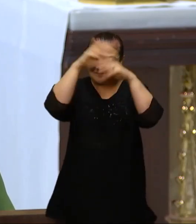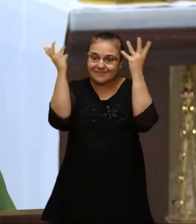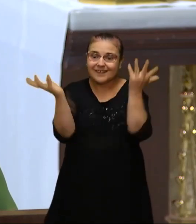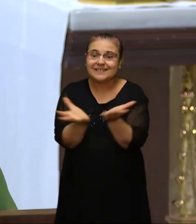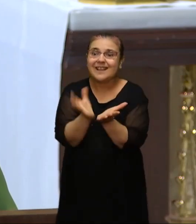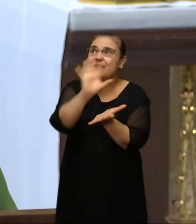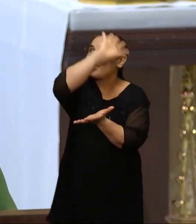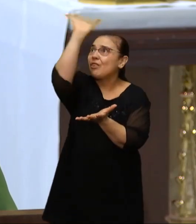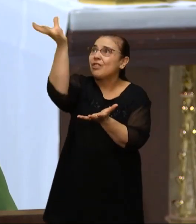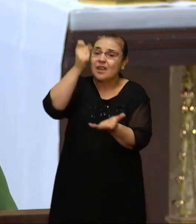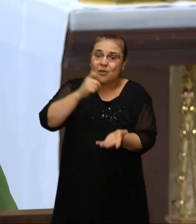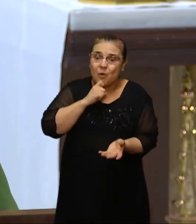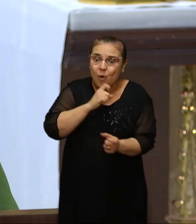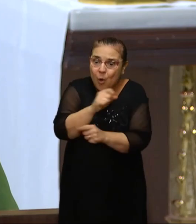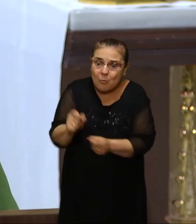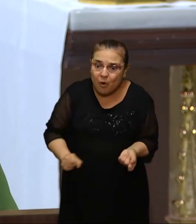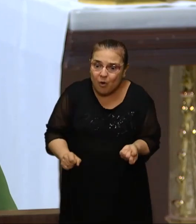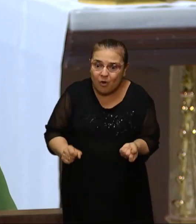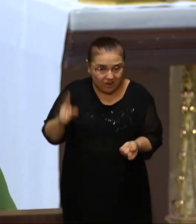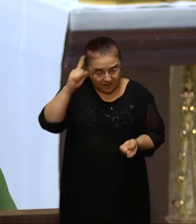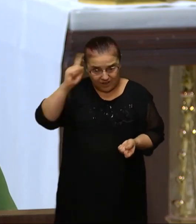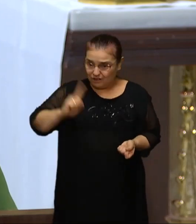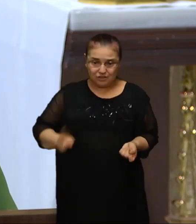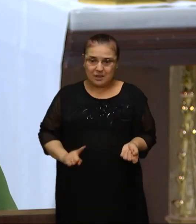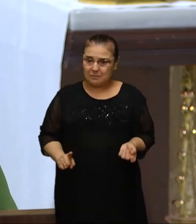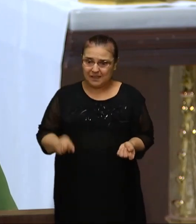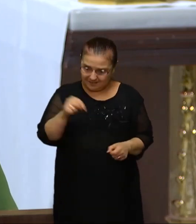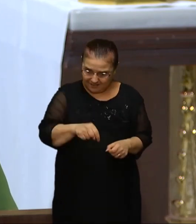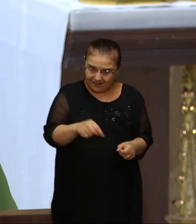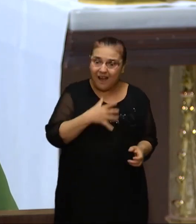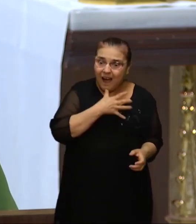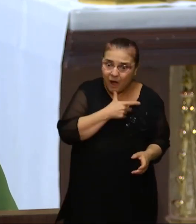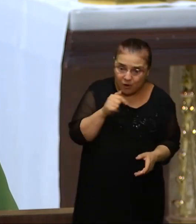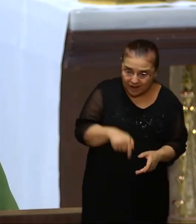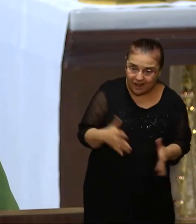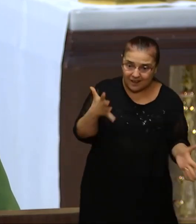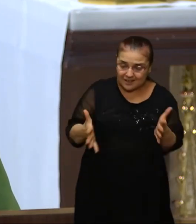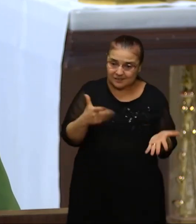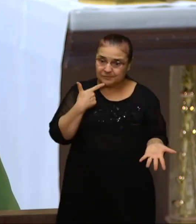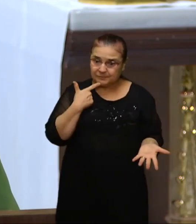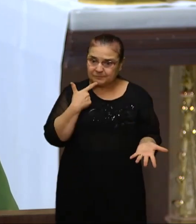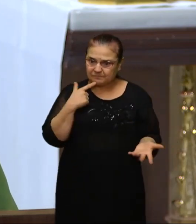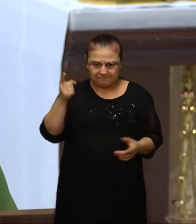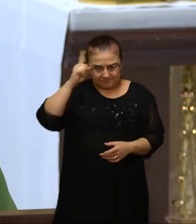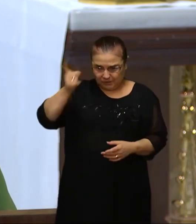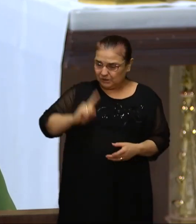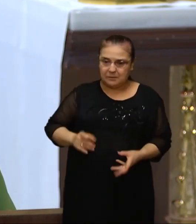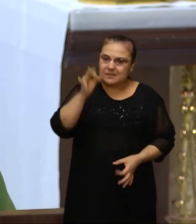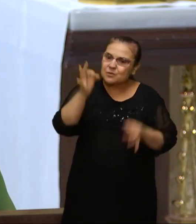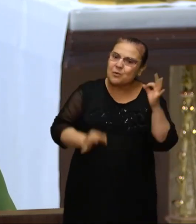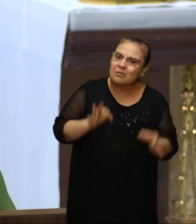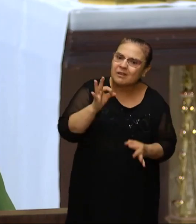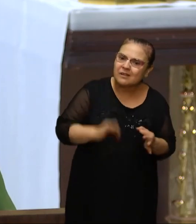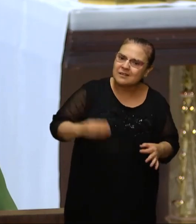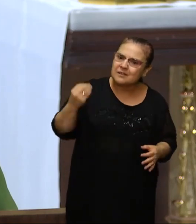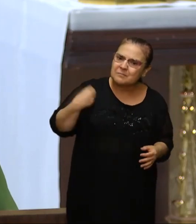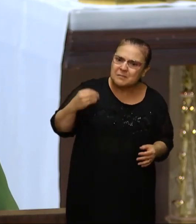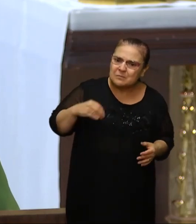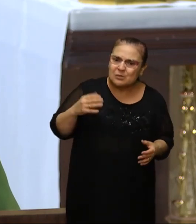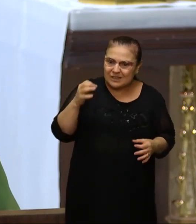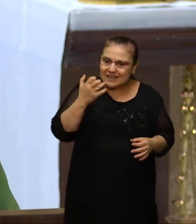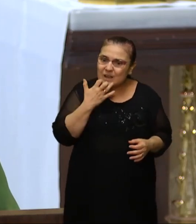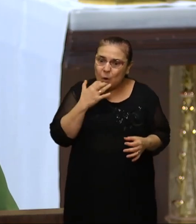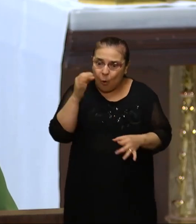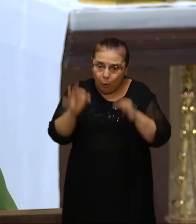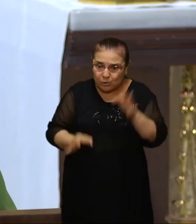cielo Pues cómo no sabéis interpretar el tiempo presente Cómo no sabéis juzgar vosotros mismos lo que es